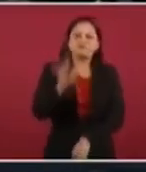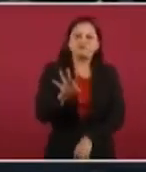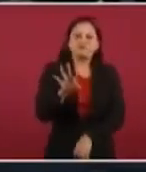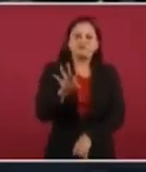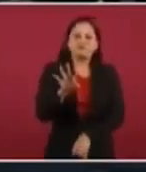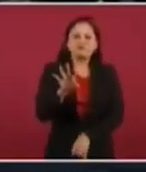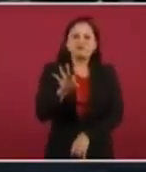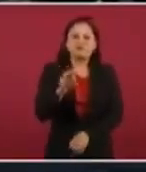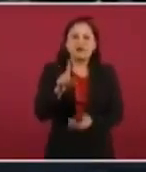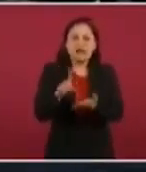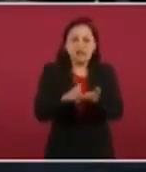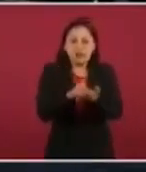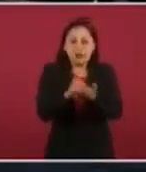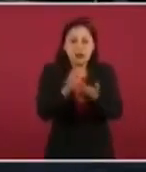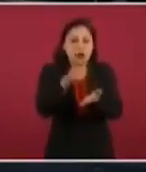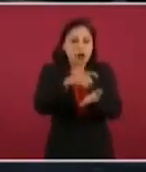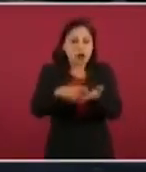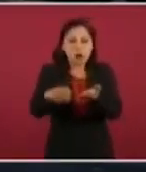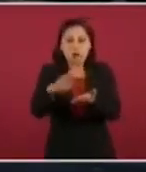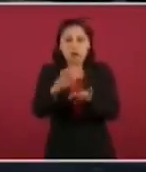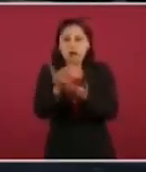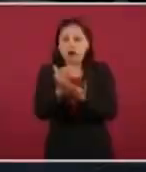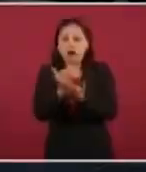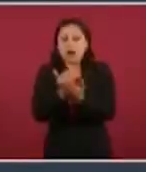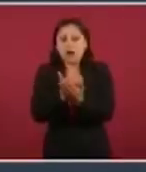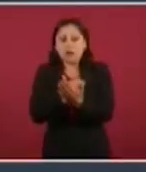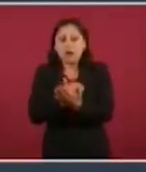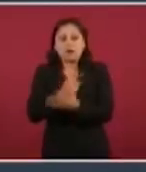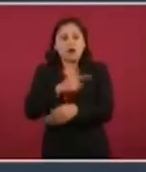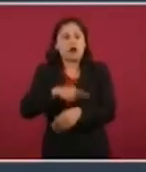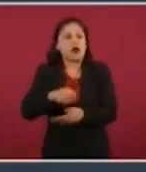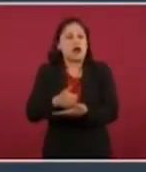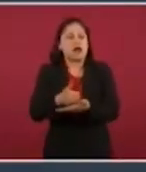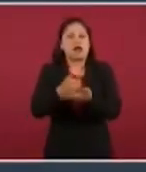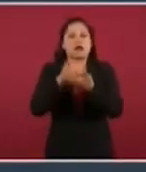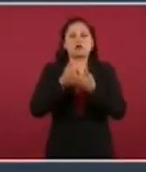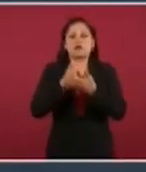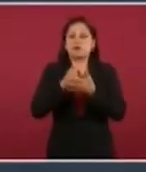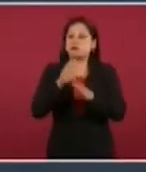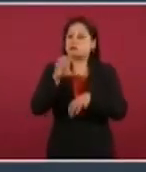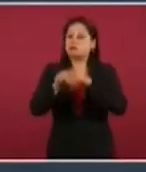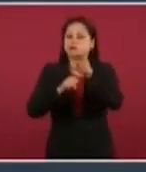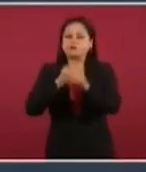va a ser más complicado por eso todos ayudar